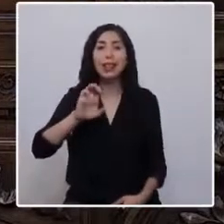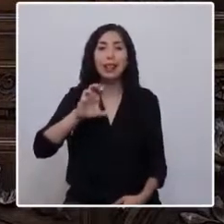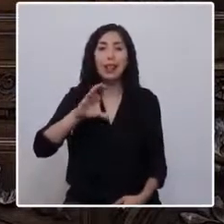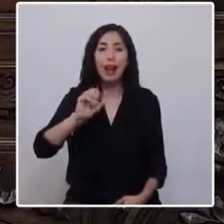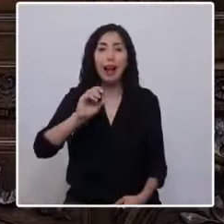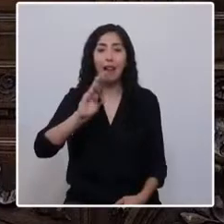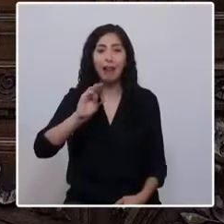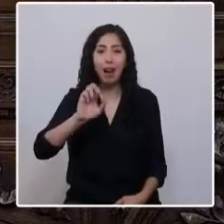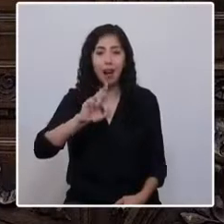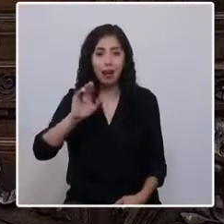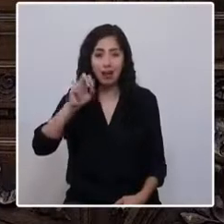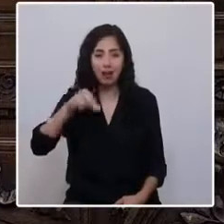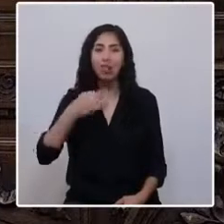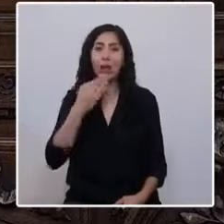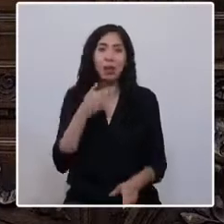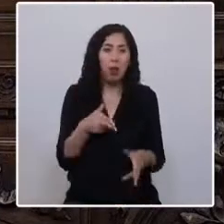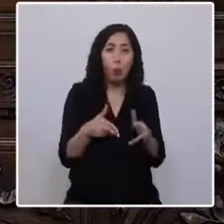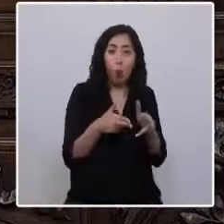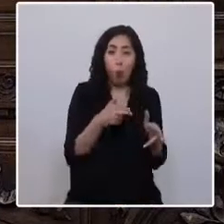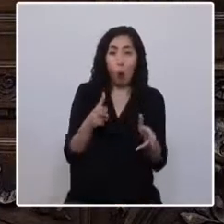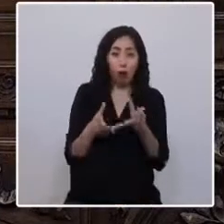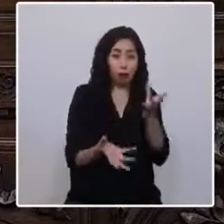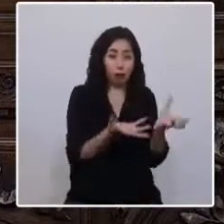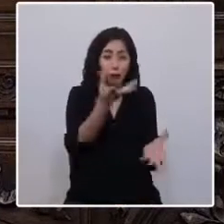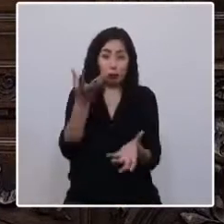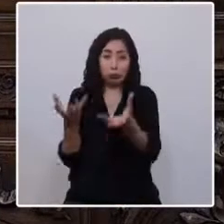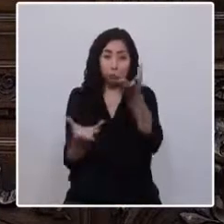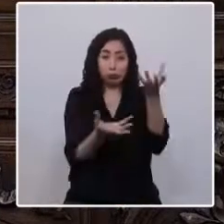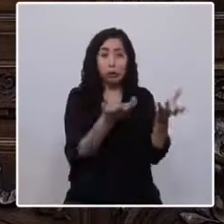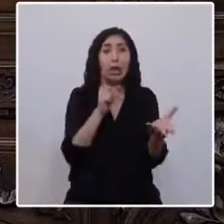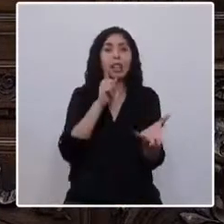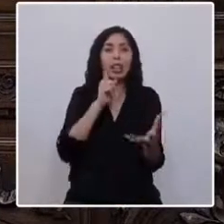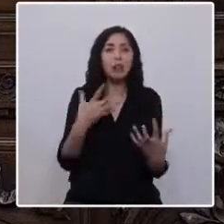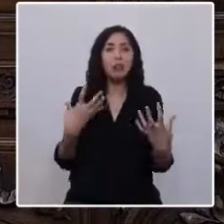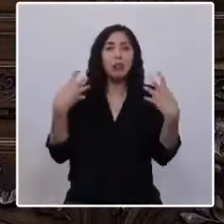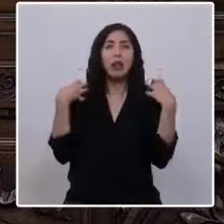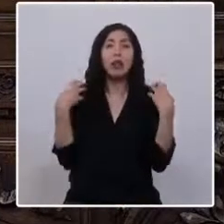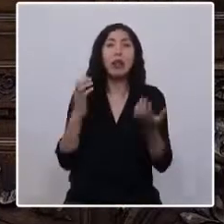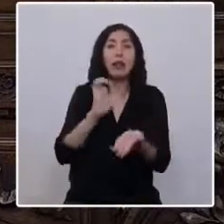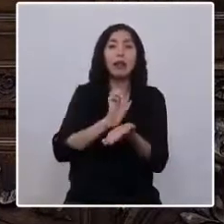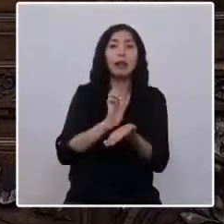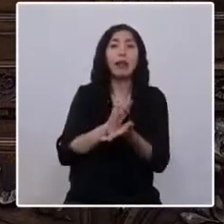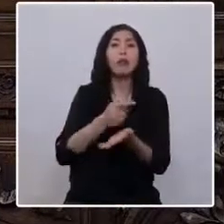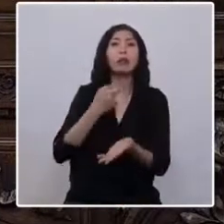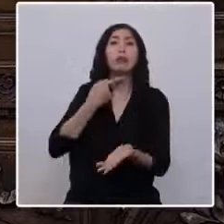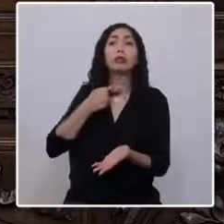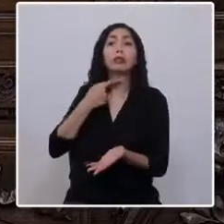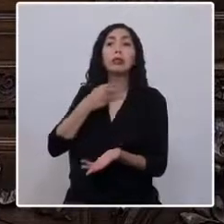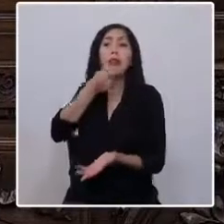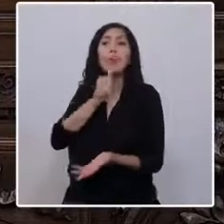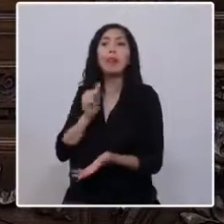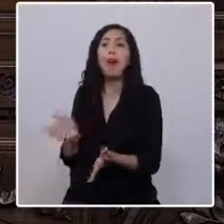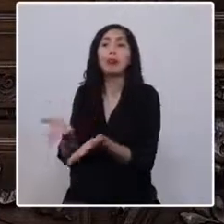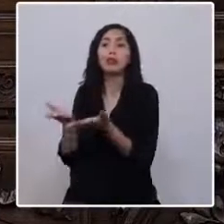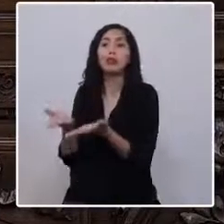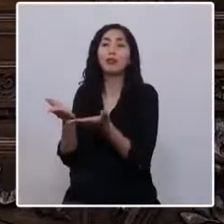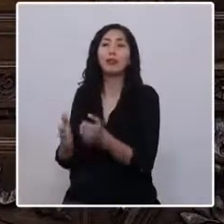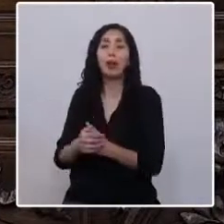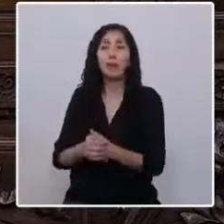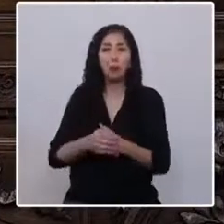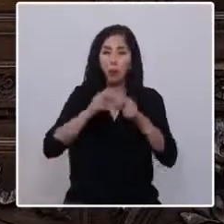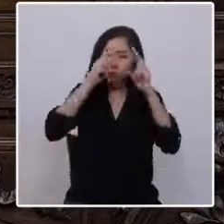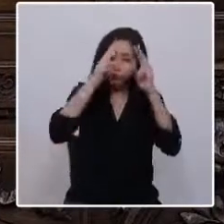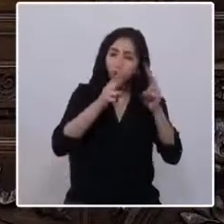que perecieron en aquel horroroso incendio provocado por una nación al servicio de los intereses privados. Honro a las generaciones